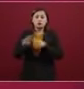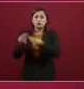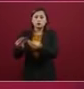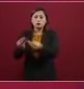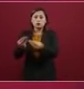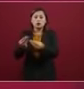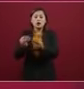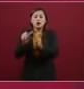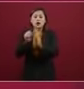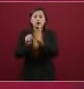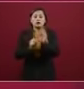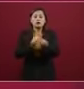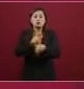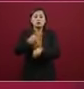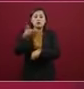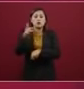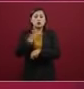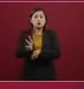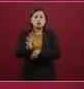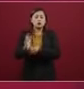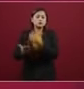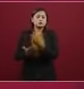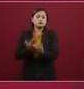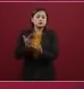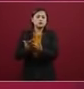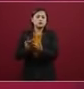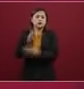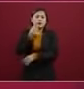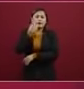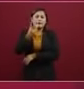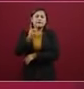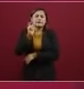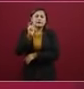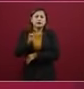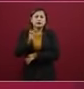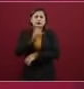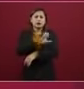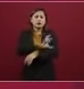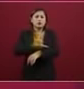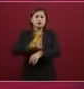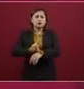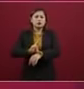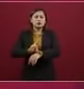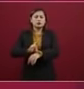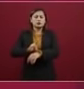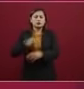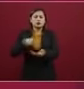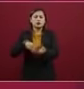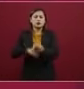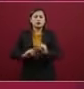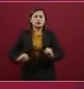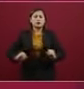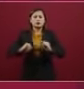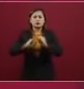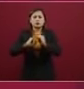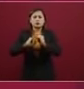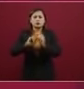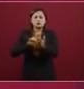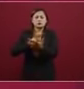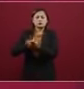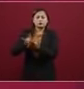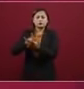se proponen que la coordinación operativa institucional auxiliará al secretario de